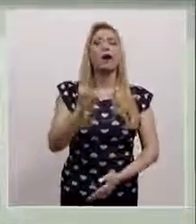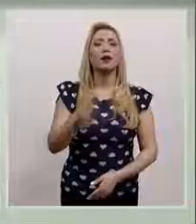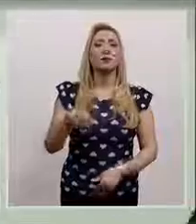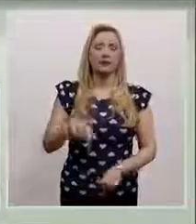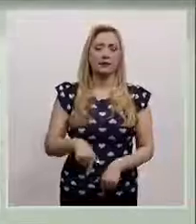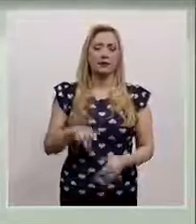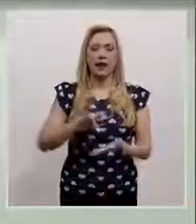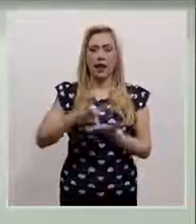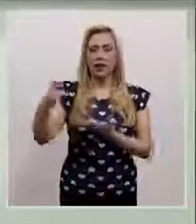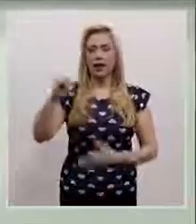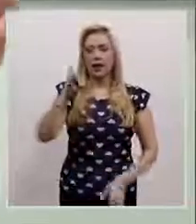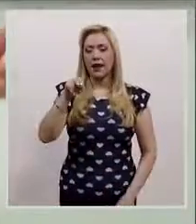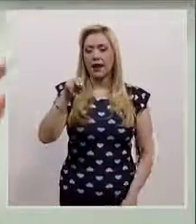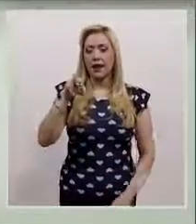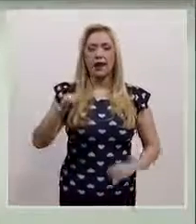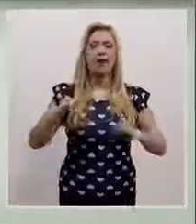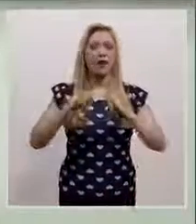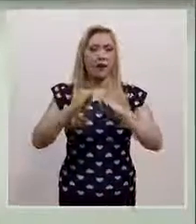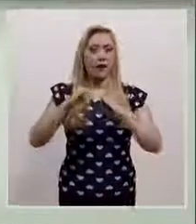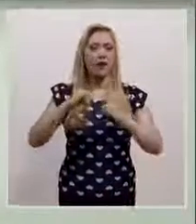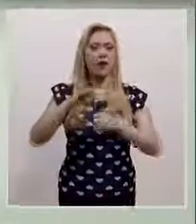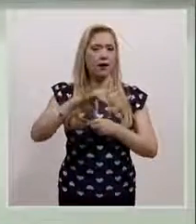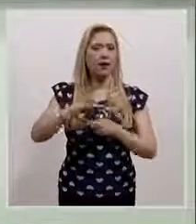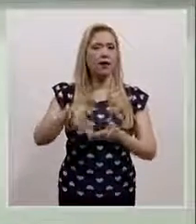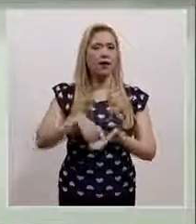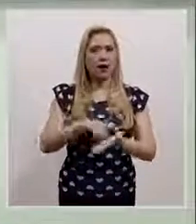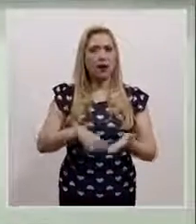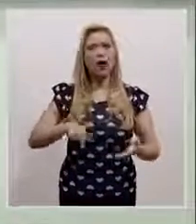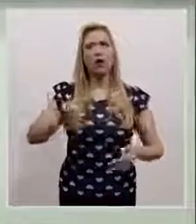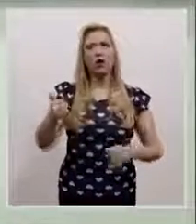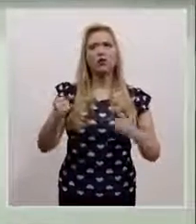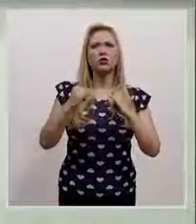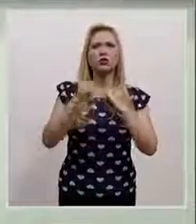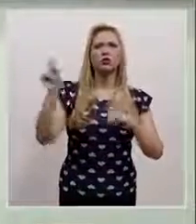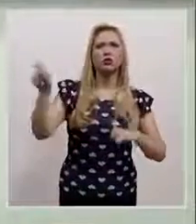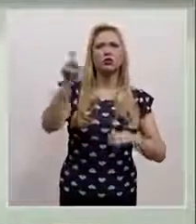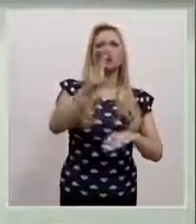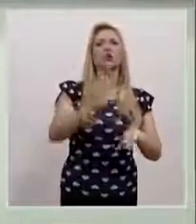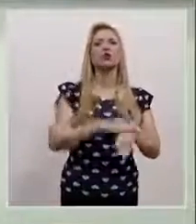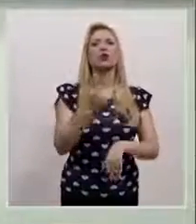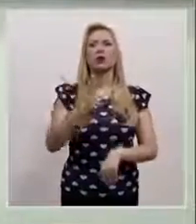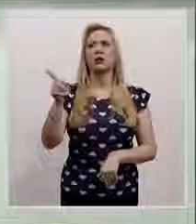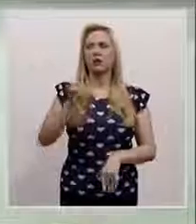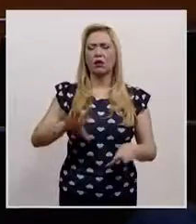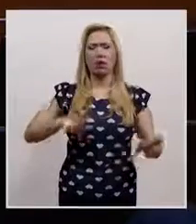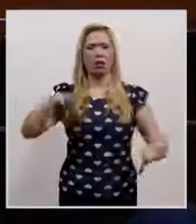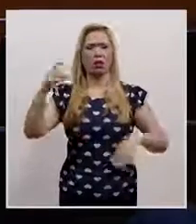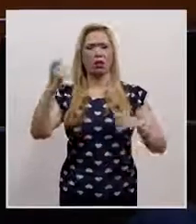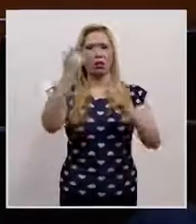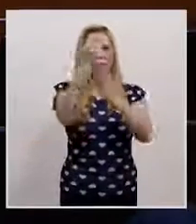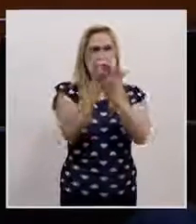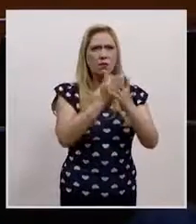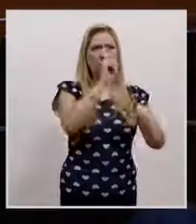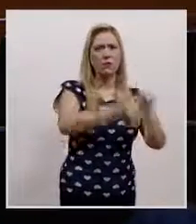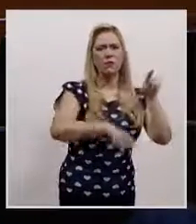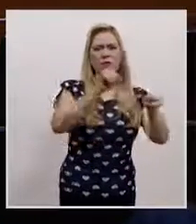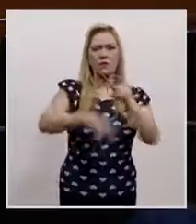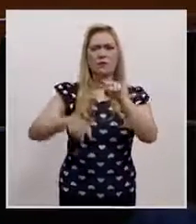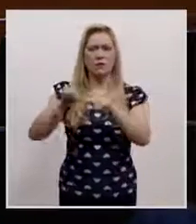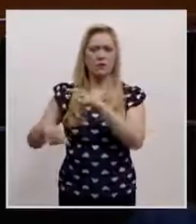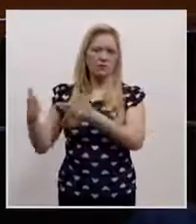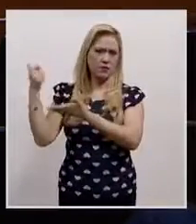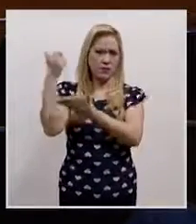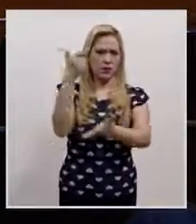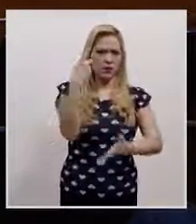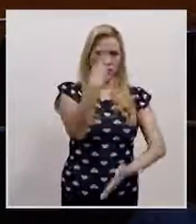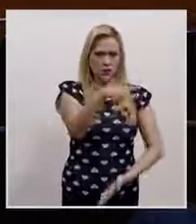electoral sino a cualquier organismo también le sirve ante recortes arbitrarios de su presupuesto con esta resolución de la primera sala